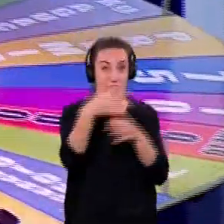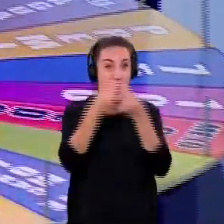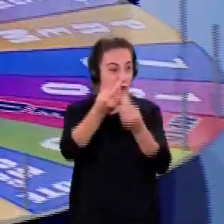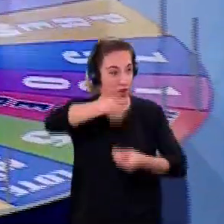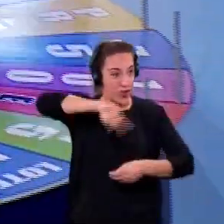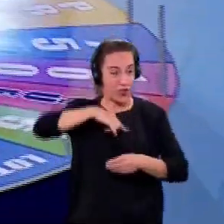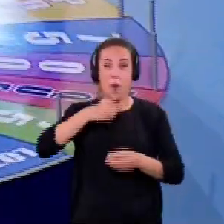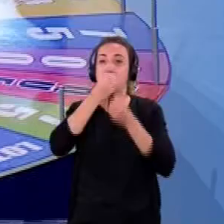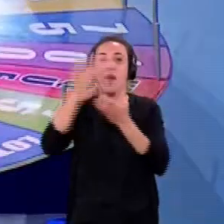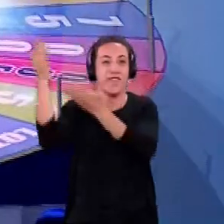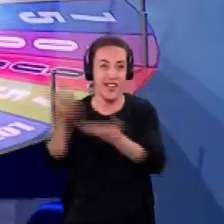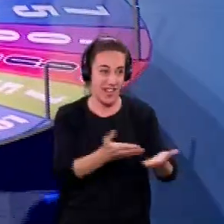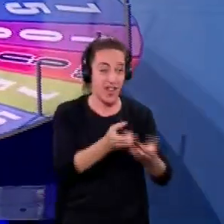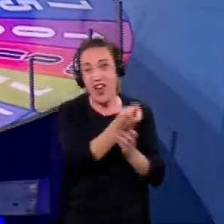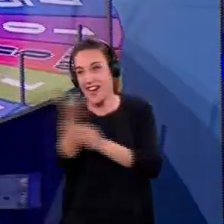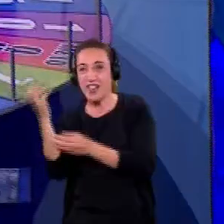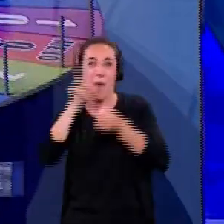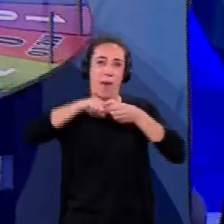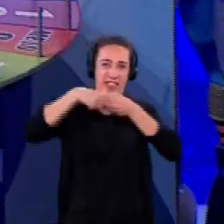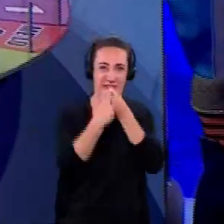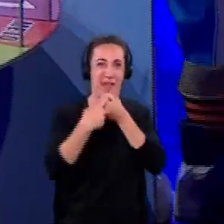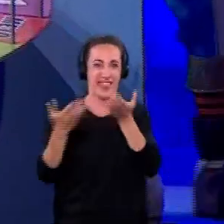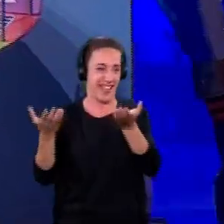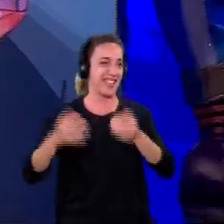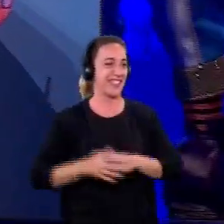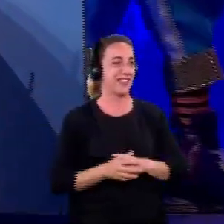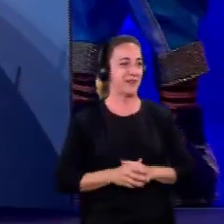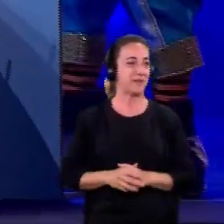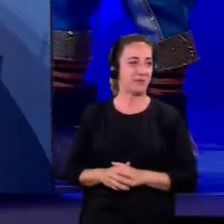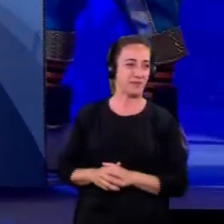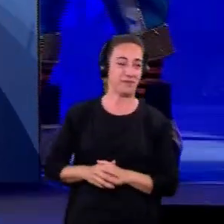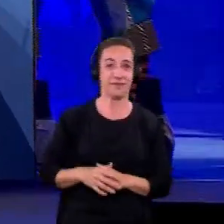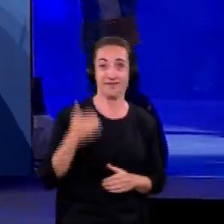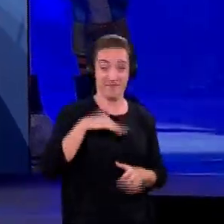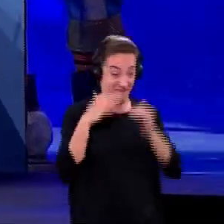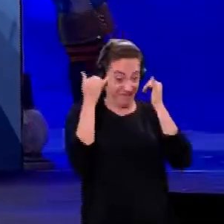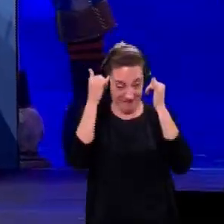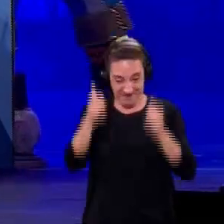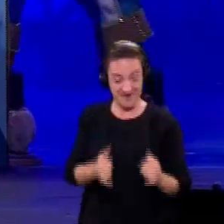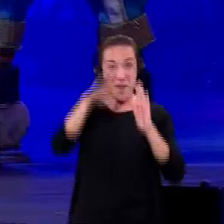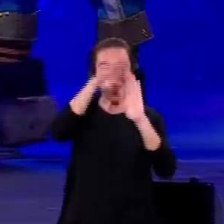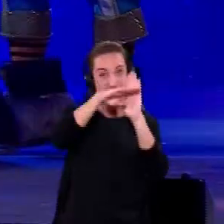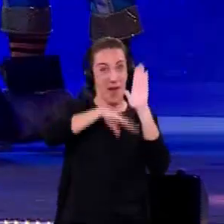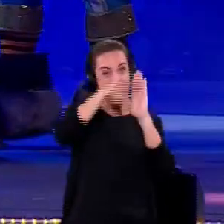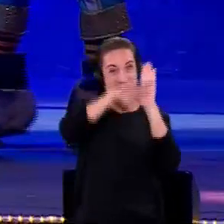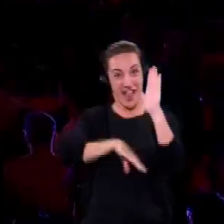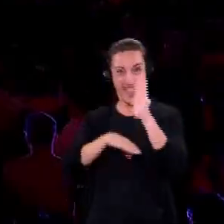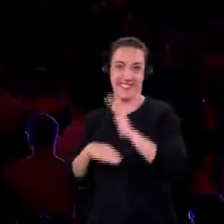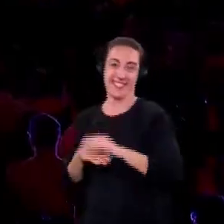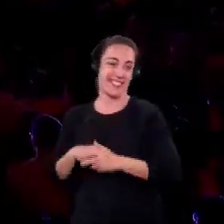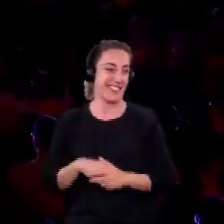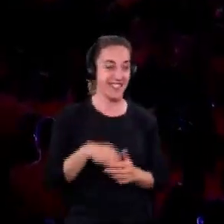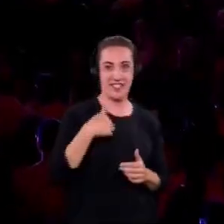Sea bienvenido con el resto de participantes. Ya llegué a este programa y